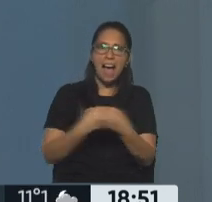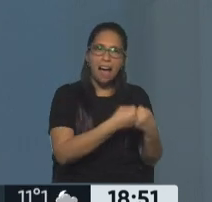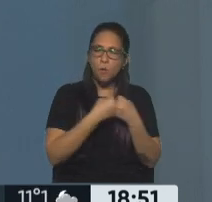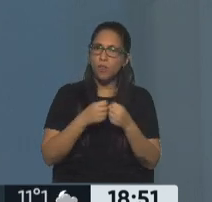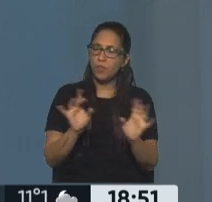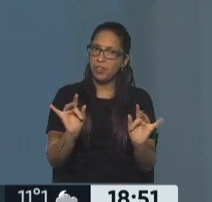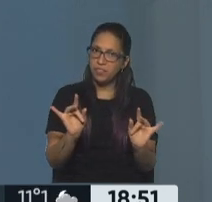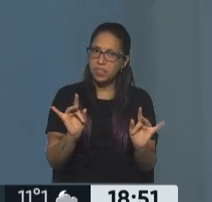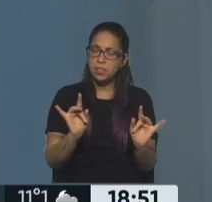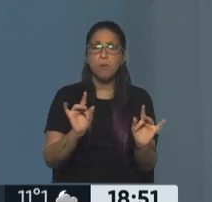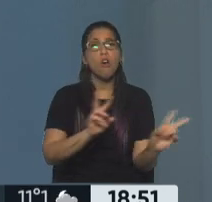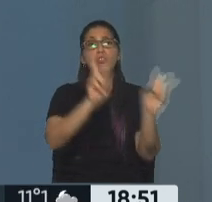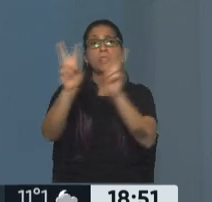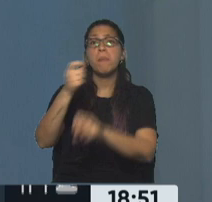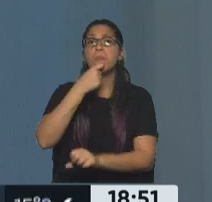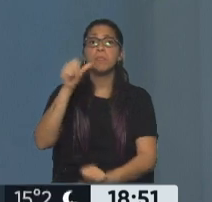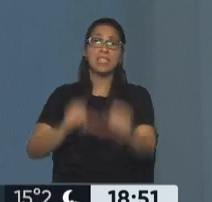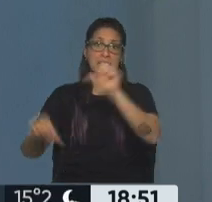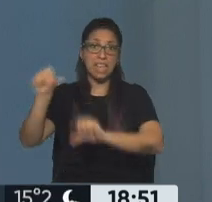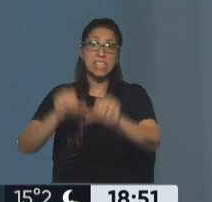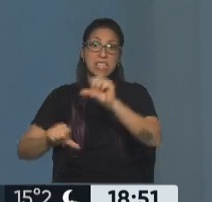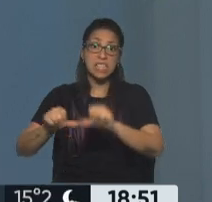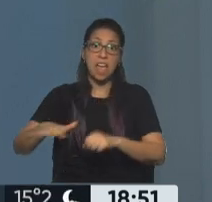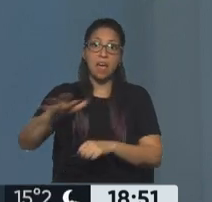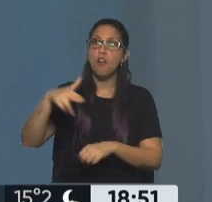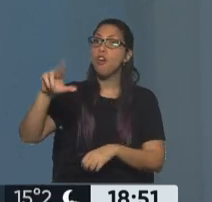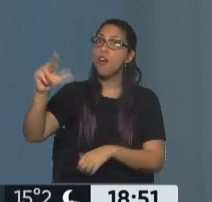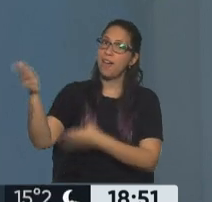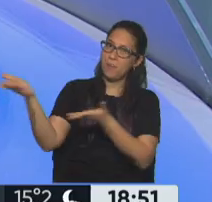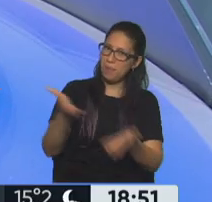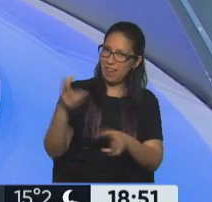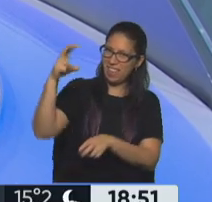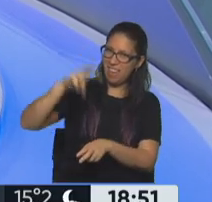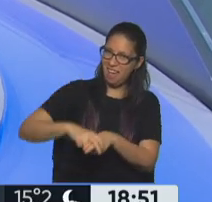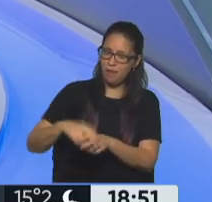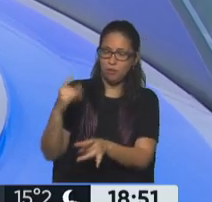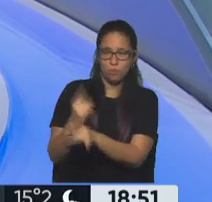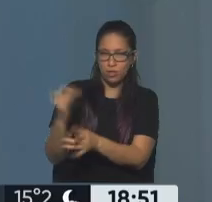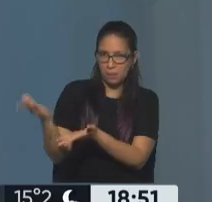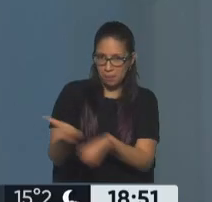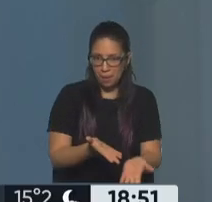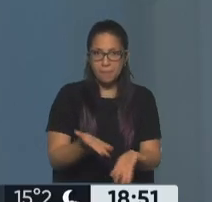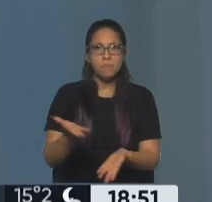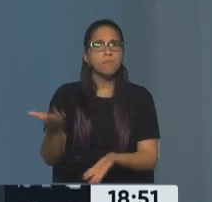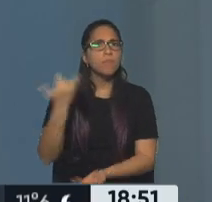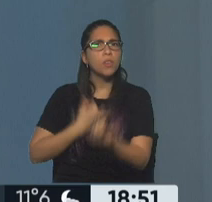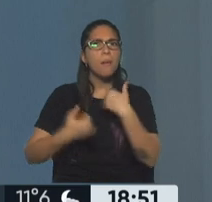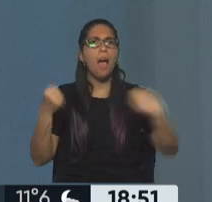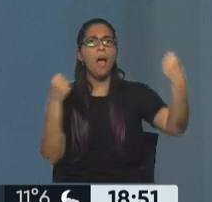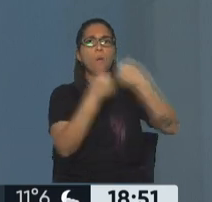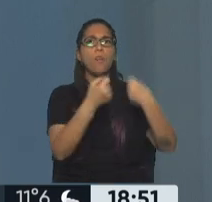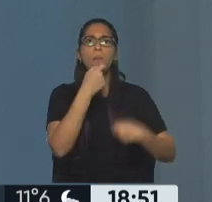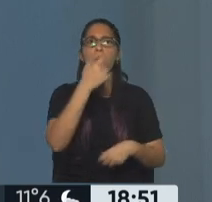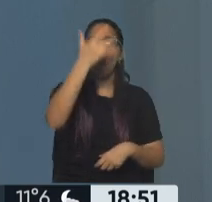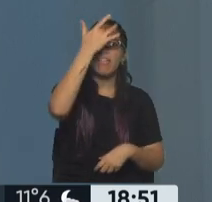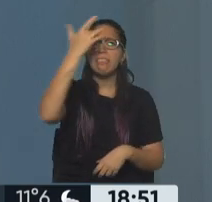Campos como puede ser la ciencia Recién me contaba Nora bar bienvenida siempre los acuerdos que tiene Argentina con la